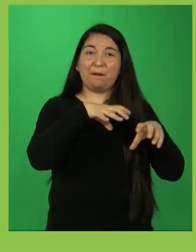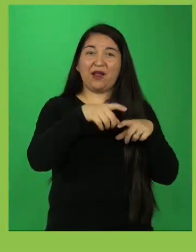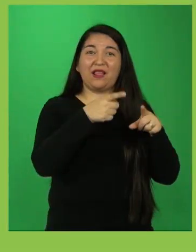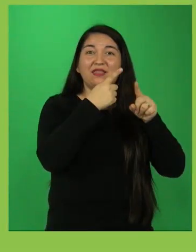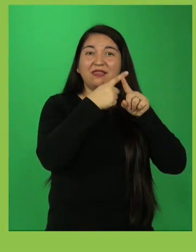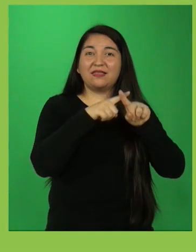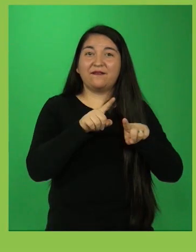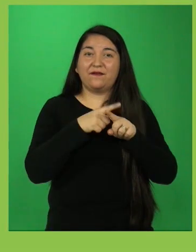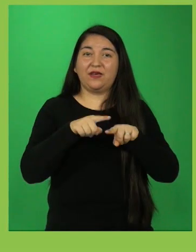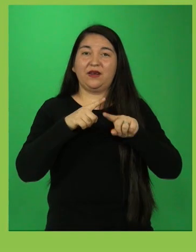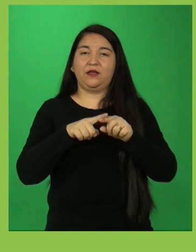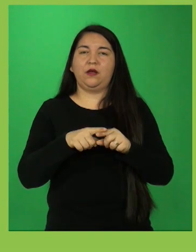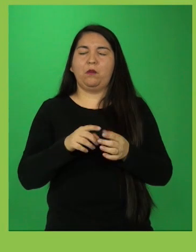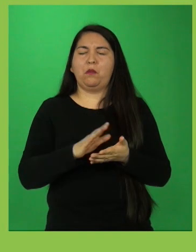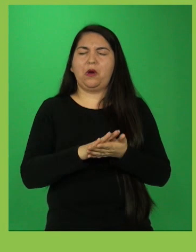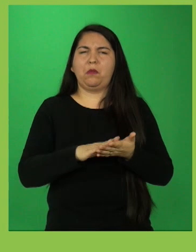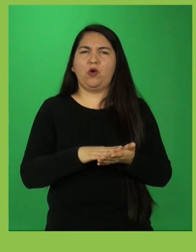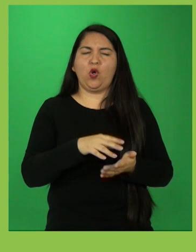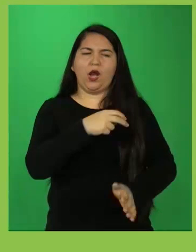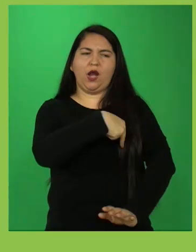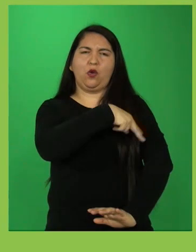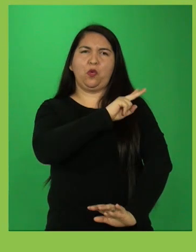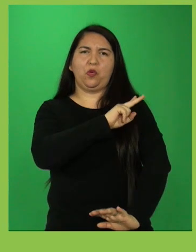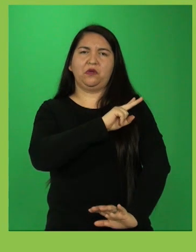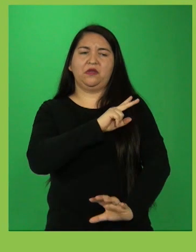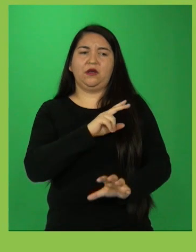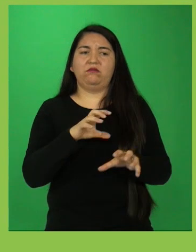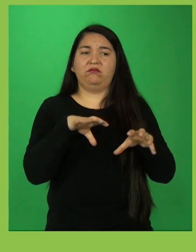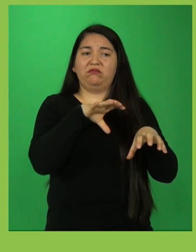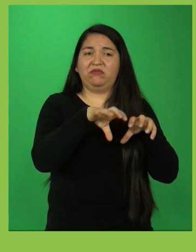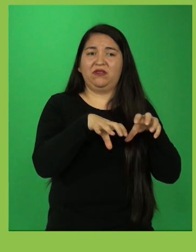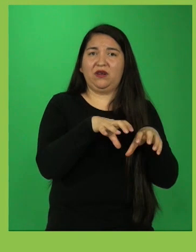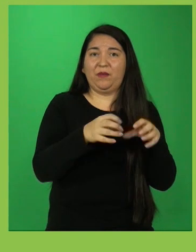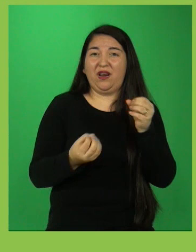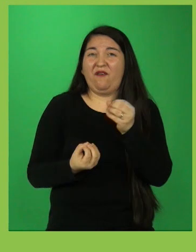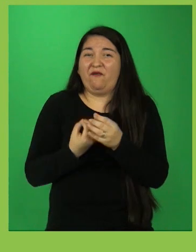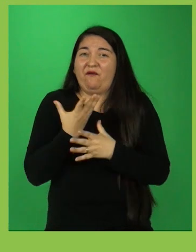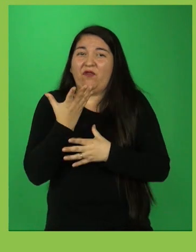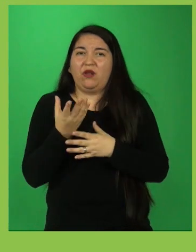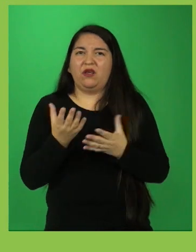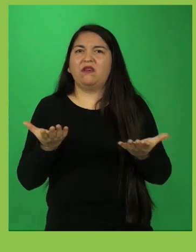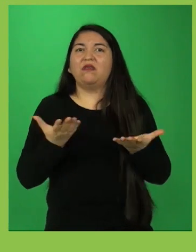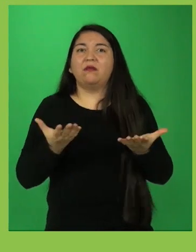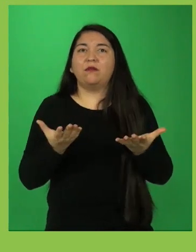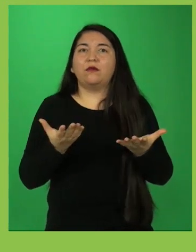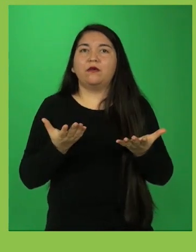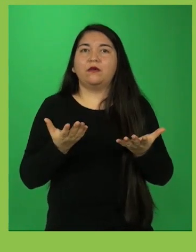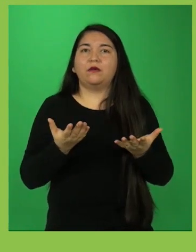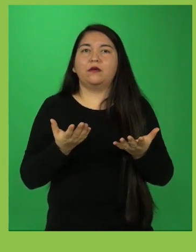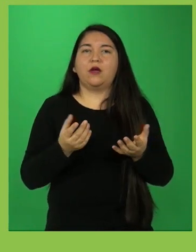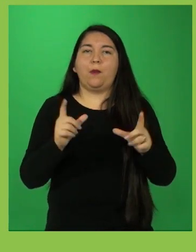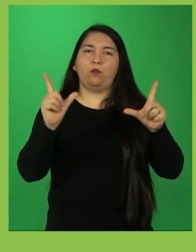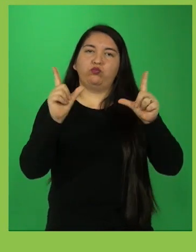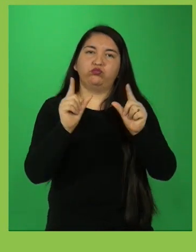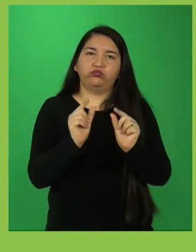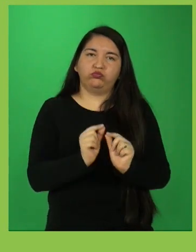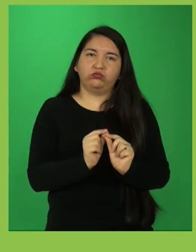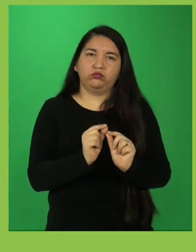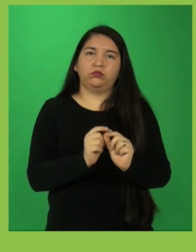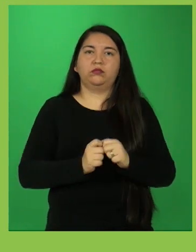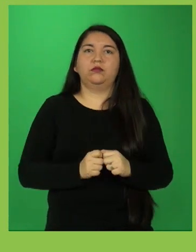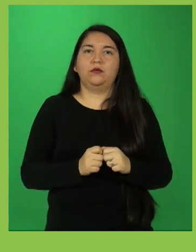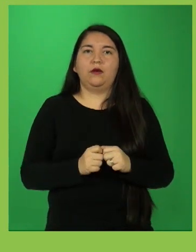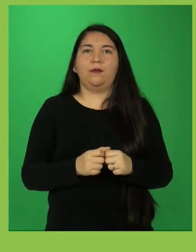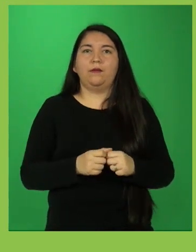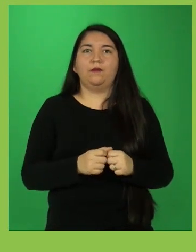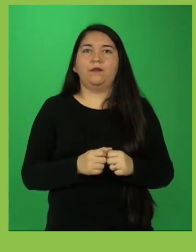el norte uno podría preguntarse qué está pasando con la biodiversidad. Igual la variedad de especies es más reducida, por ende